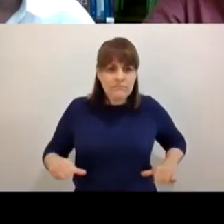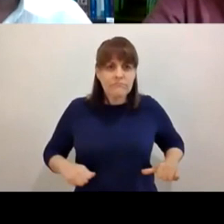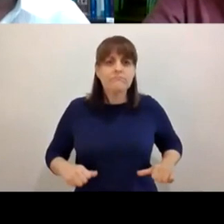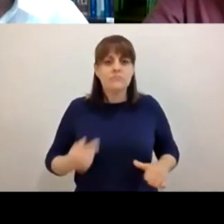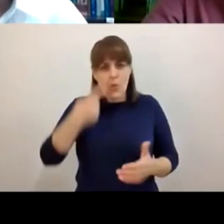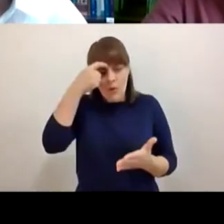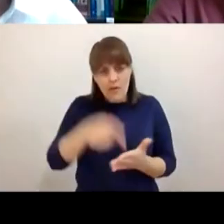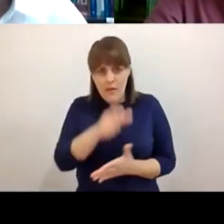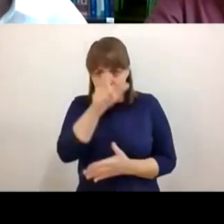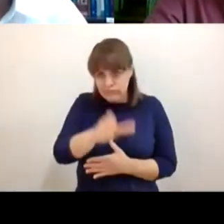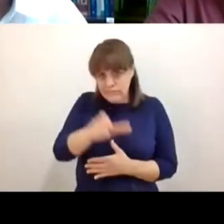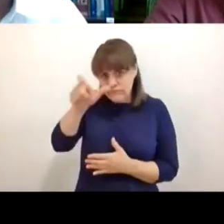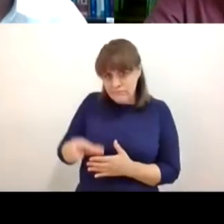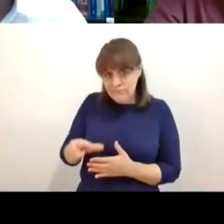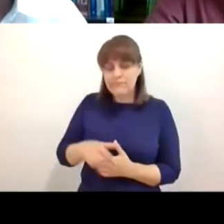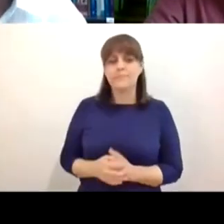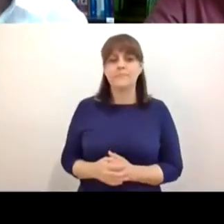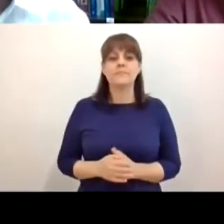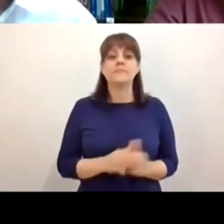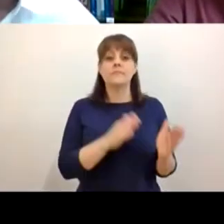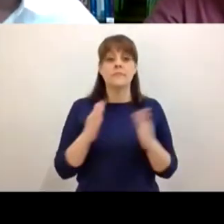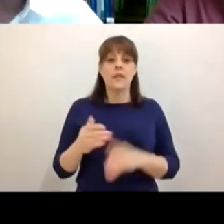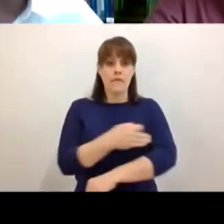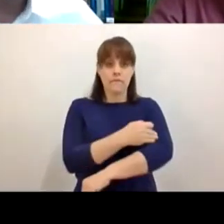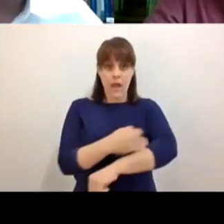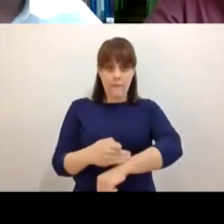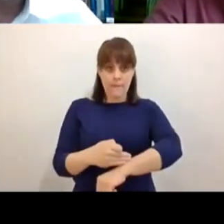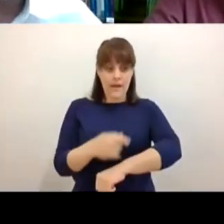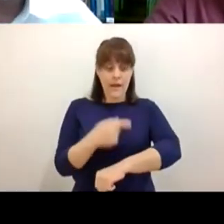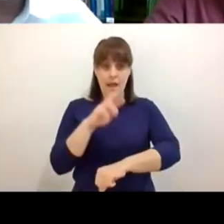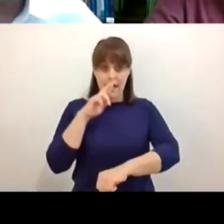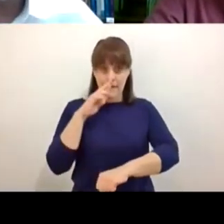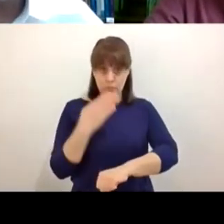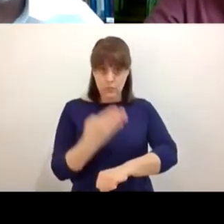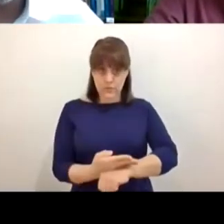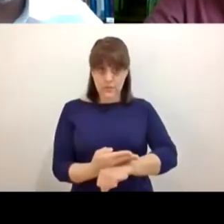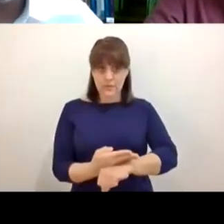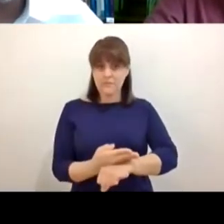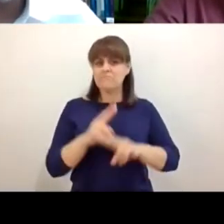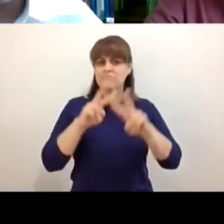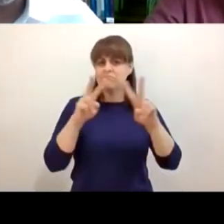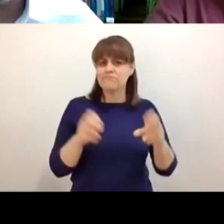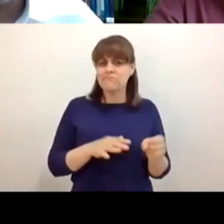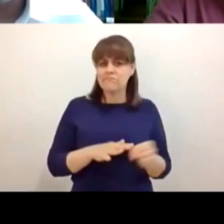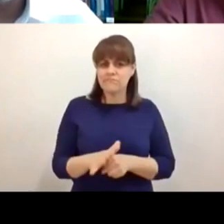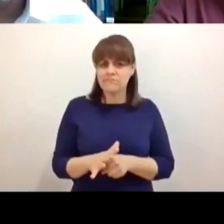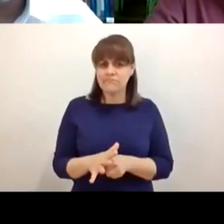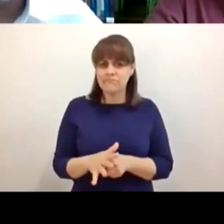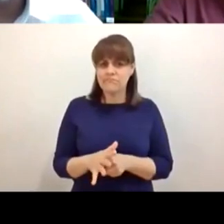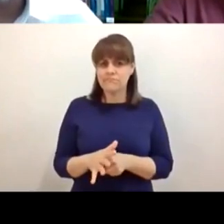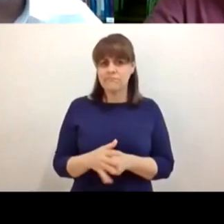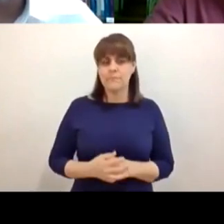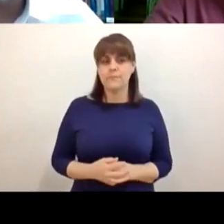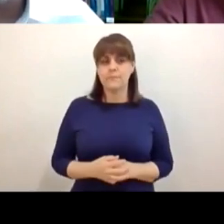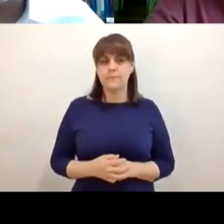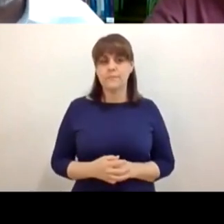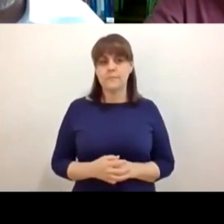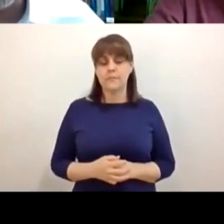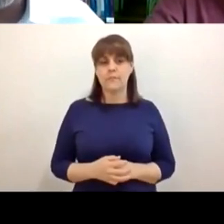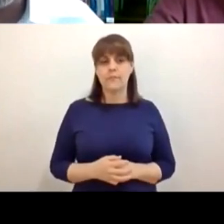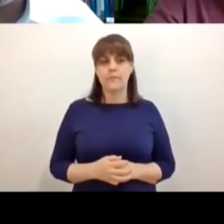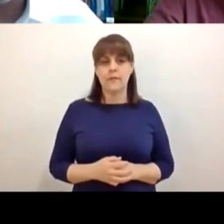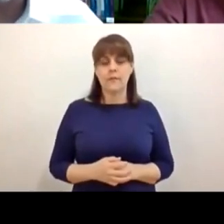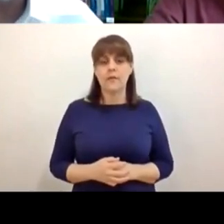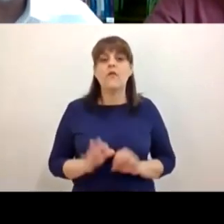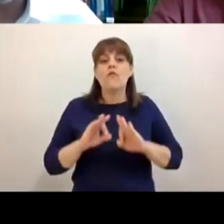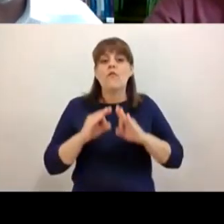hoy, con esta responsabilidad que explicaba, nos está llevando a dejar en claro que el modelo